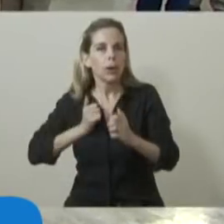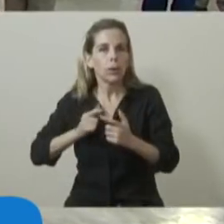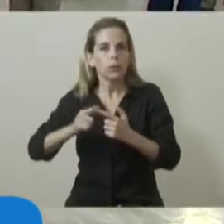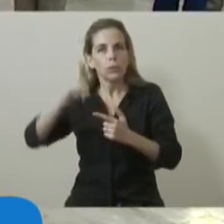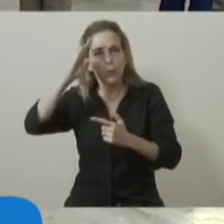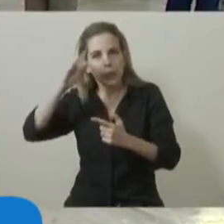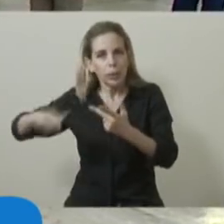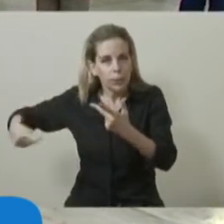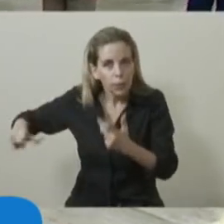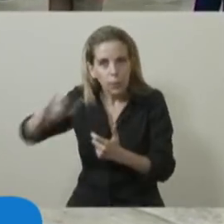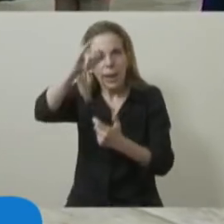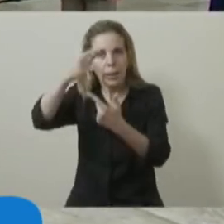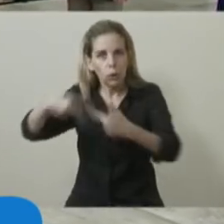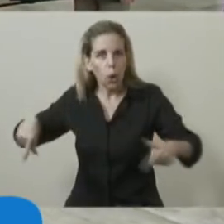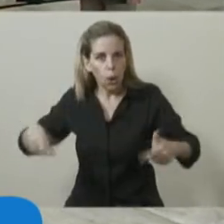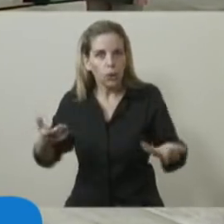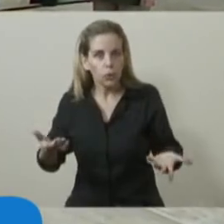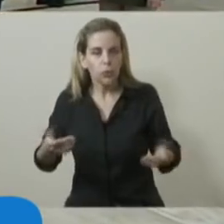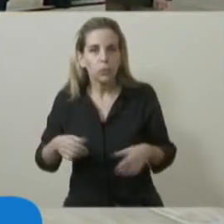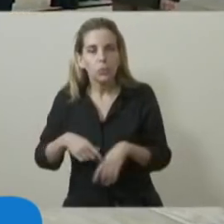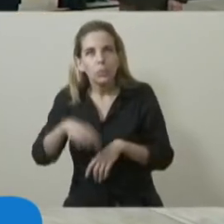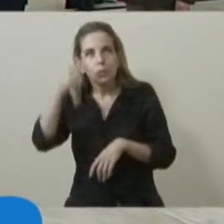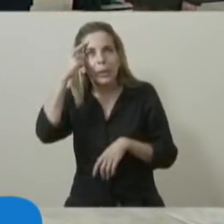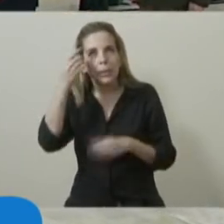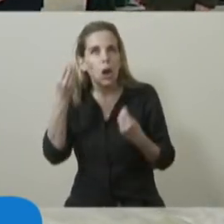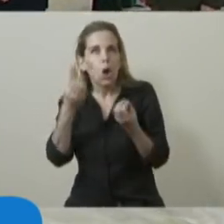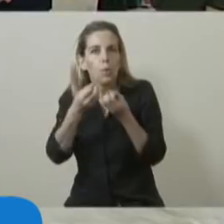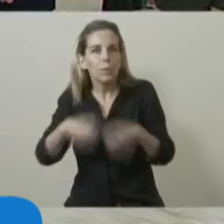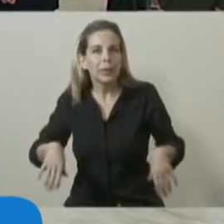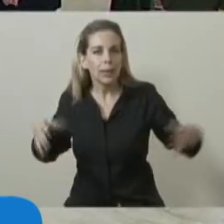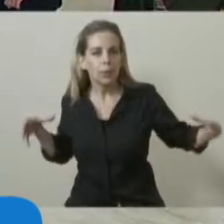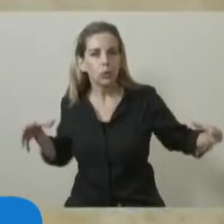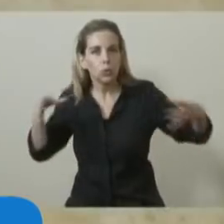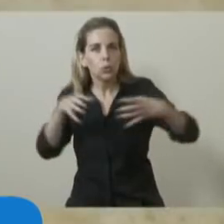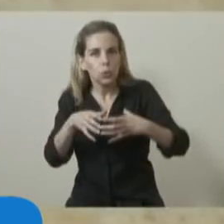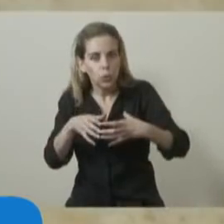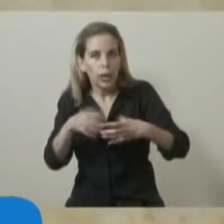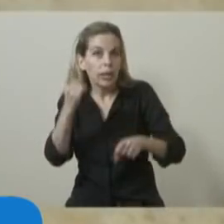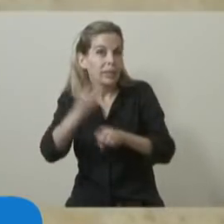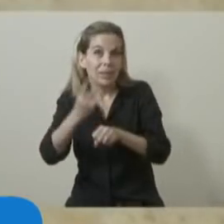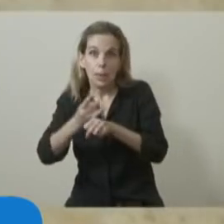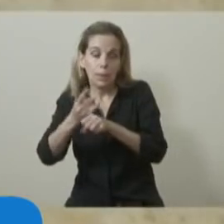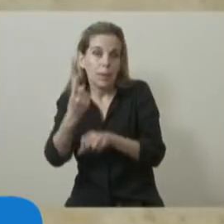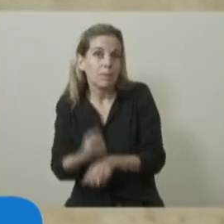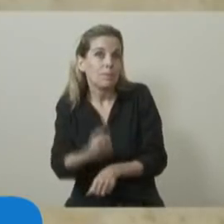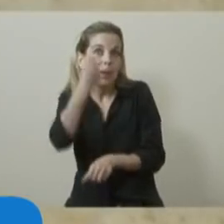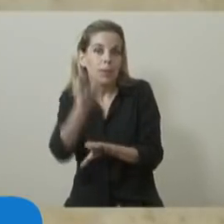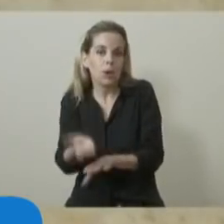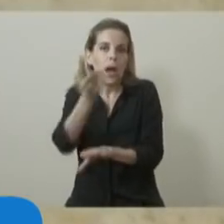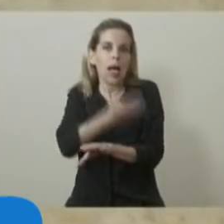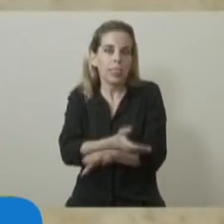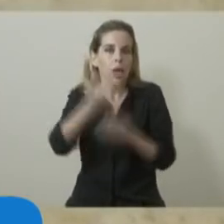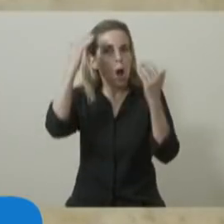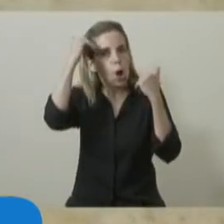Uno no puede empezar ningún encuentro con los hombres y las mujeres de las Fuerzas Armadas sin rendir el homenaje que merecen los caídos